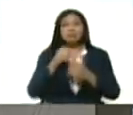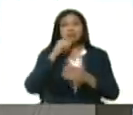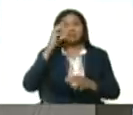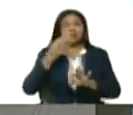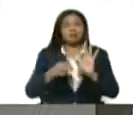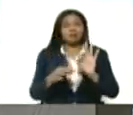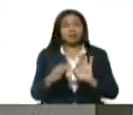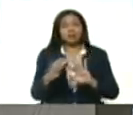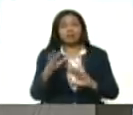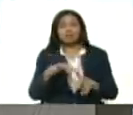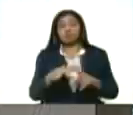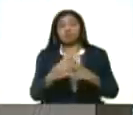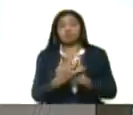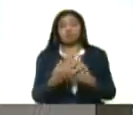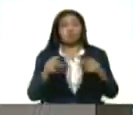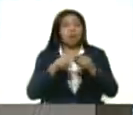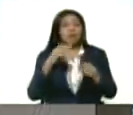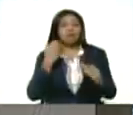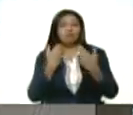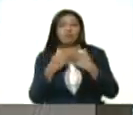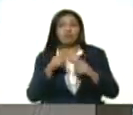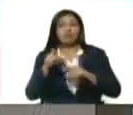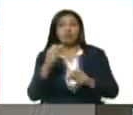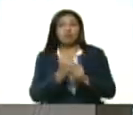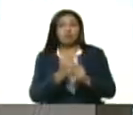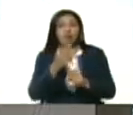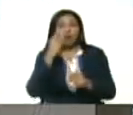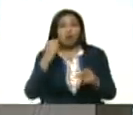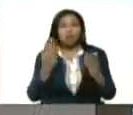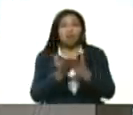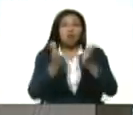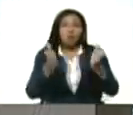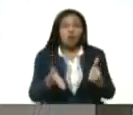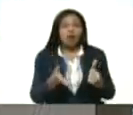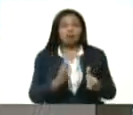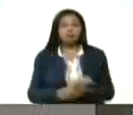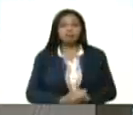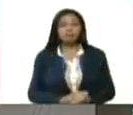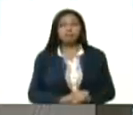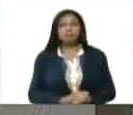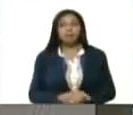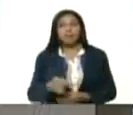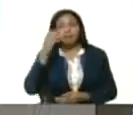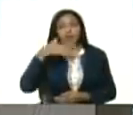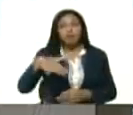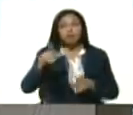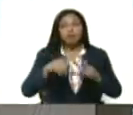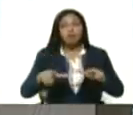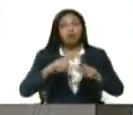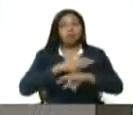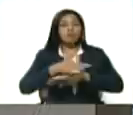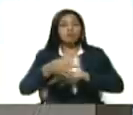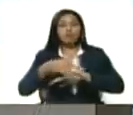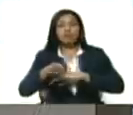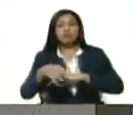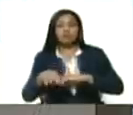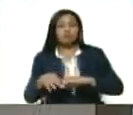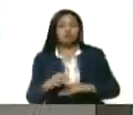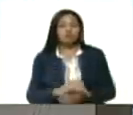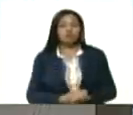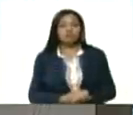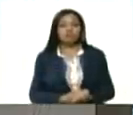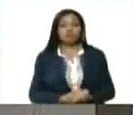qué consecuencias para ellos, para los trabajadores de esa escuela y para el pueblo de Pedro González y el municipio